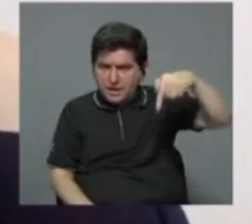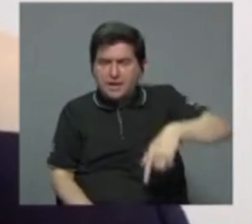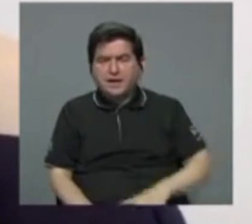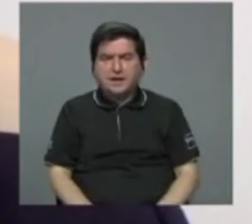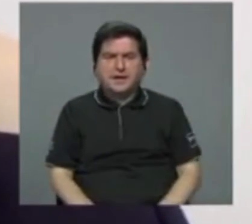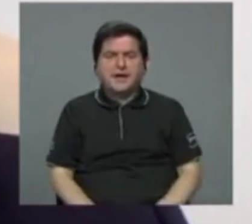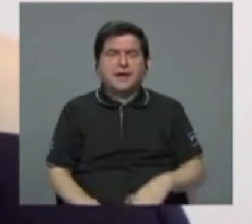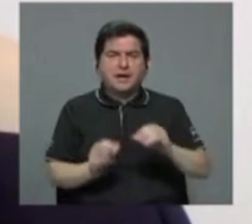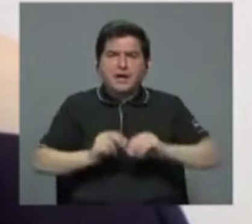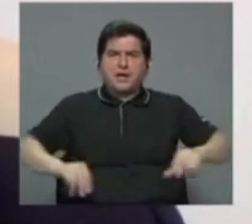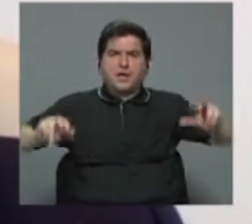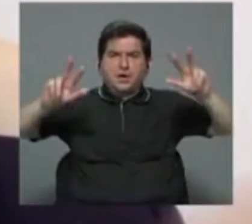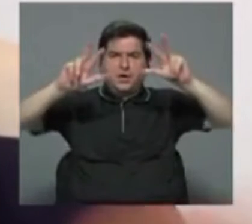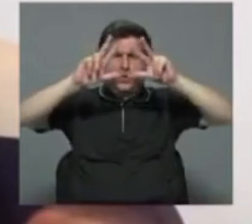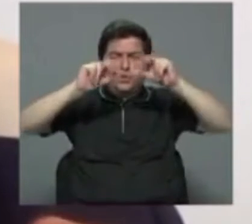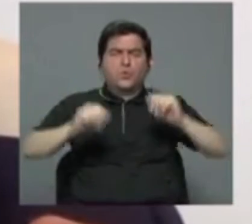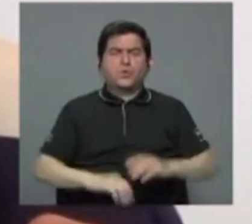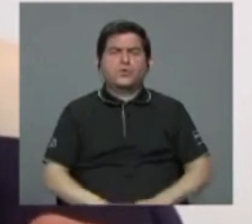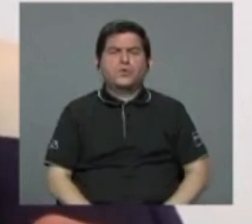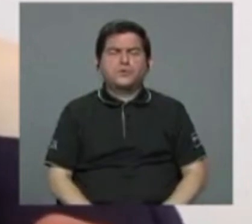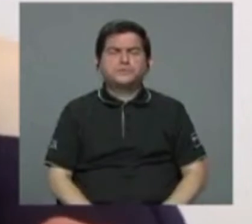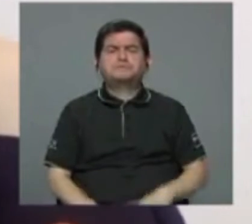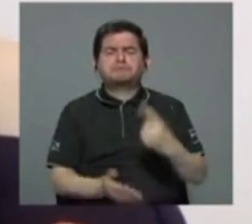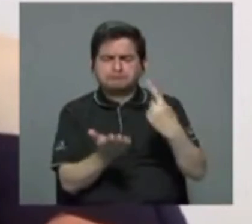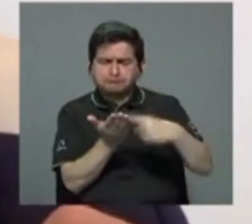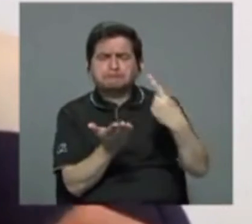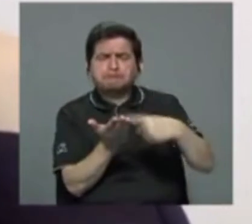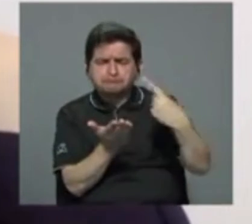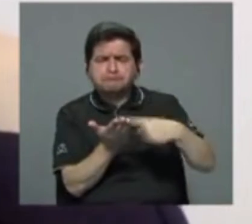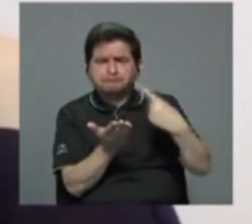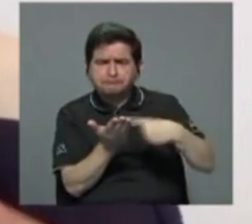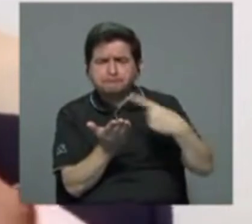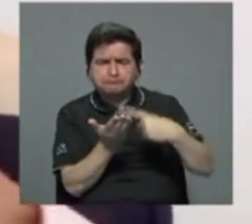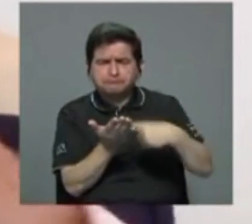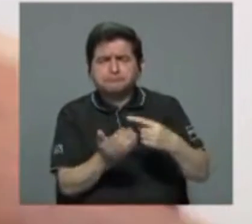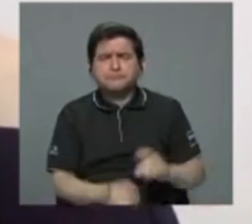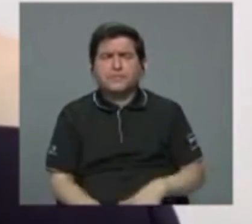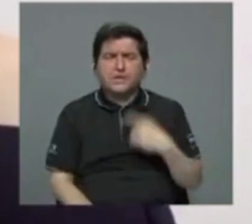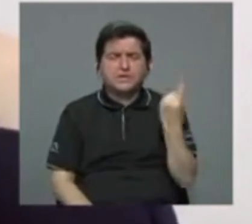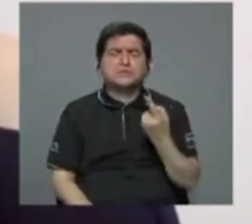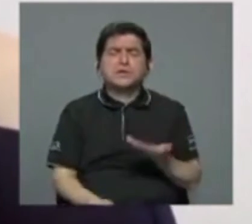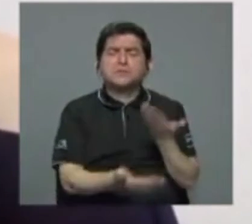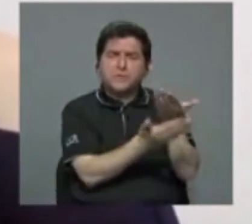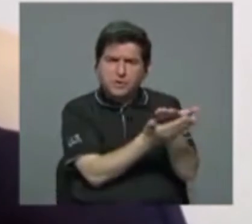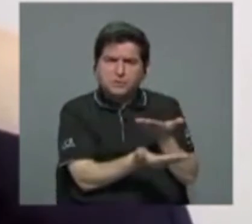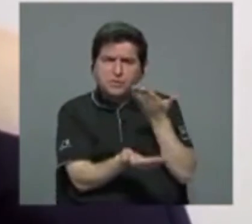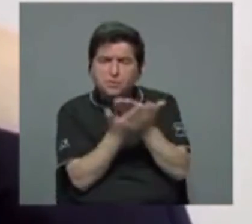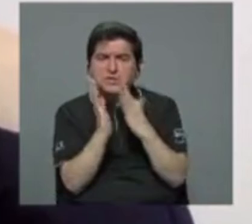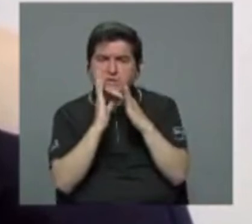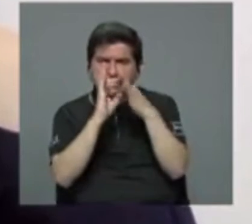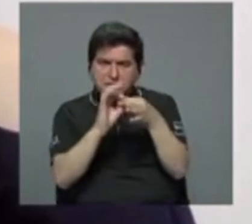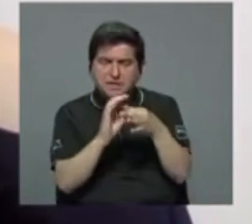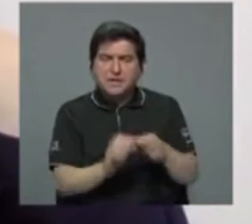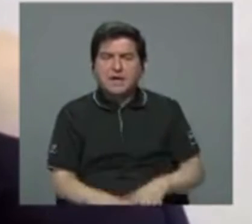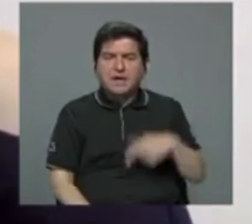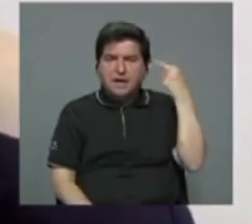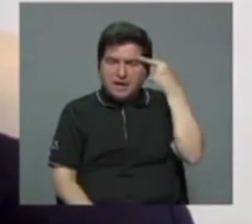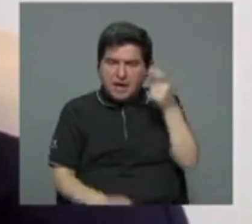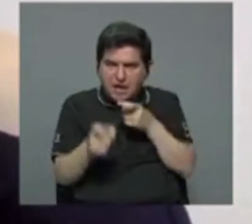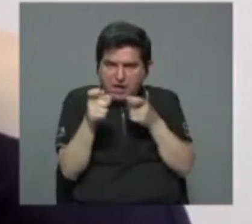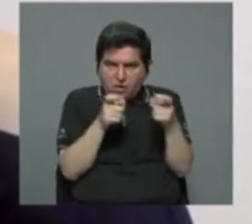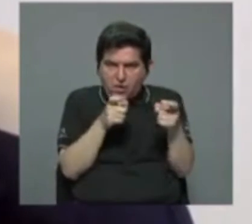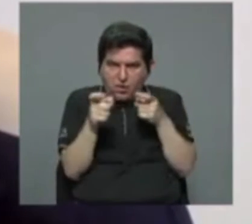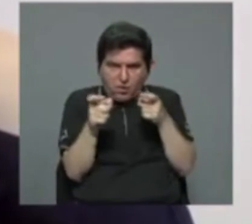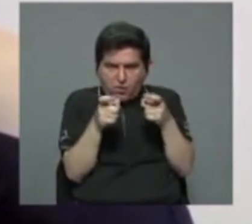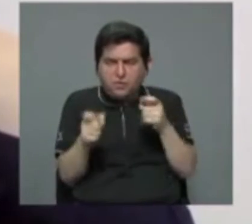Naciones Unidas, discutimos, se presentan propuestas en relación a la gobernanza